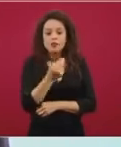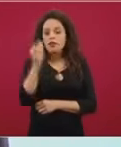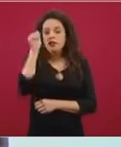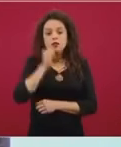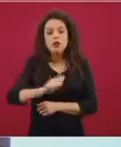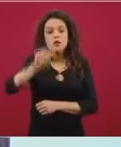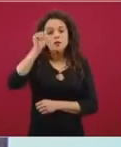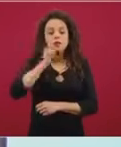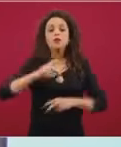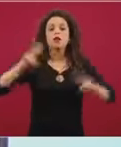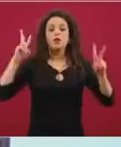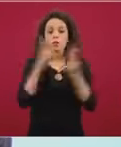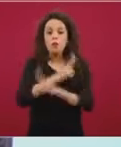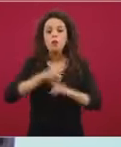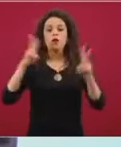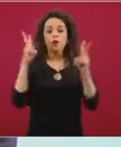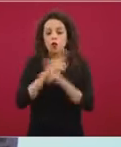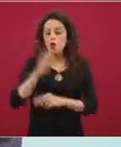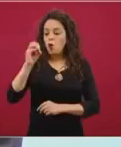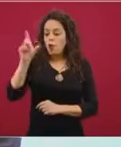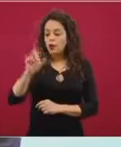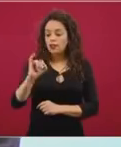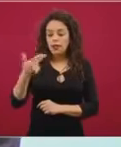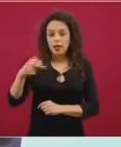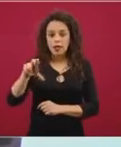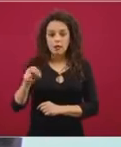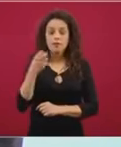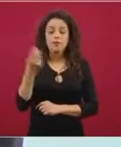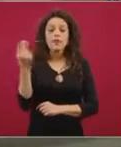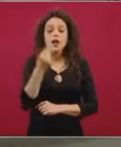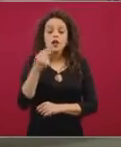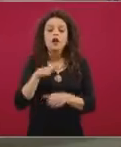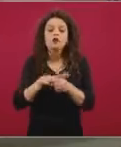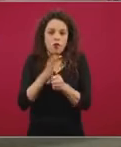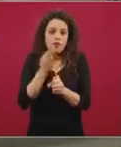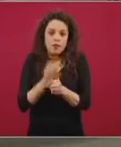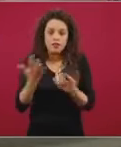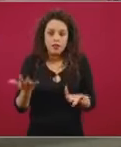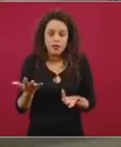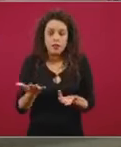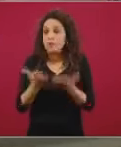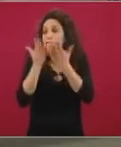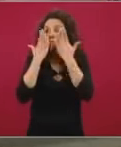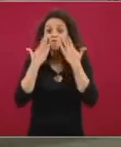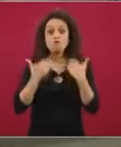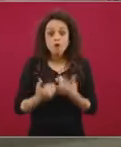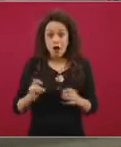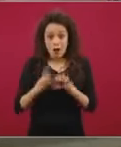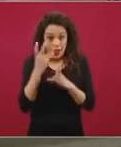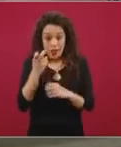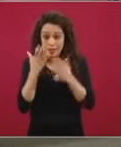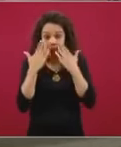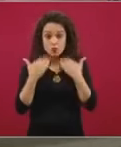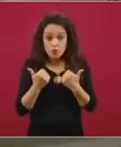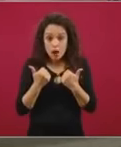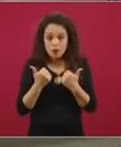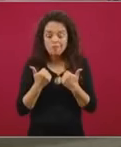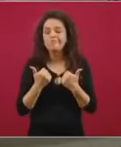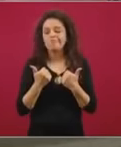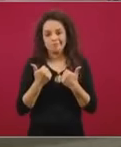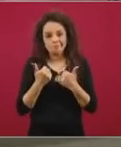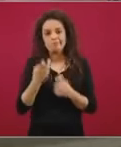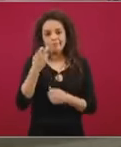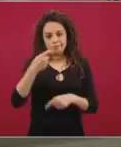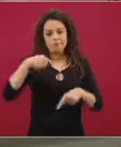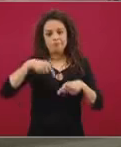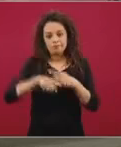Y entonces necesitan tener una concentración suficiente de oxígeno. Si no se tiene ese oxígeno en concentraciones adecuadas, entonces